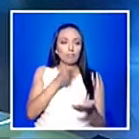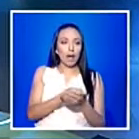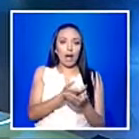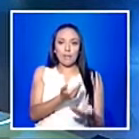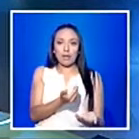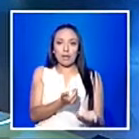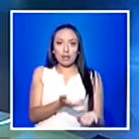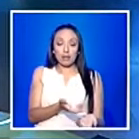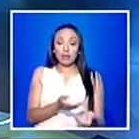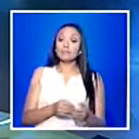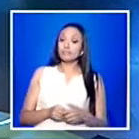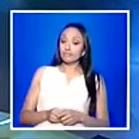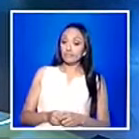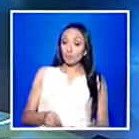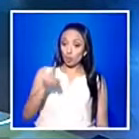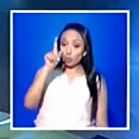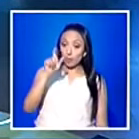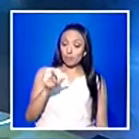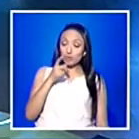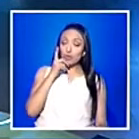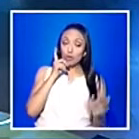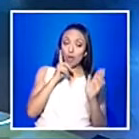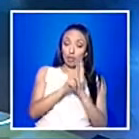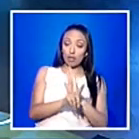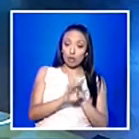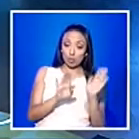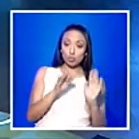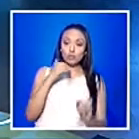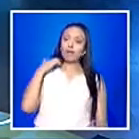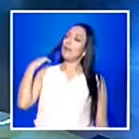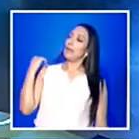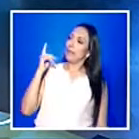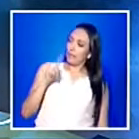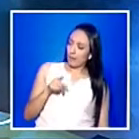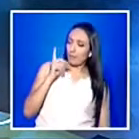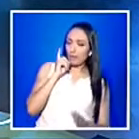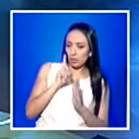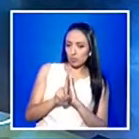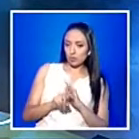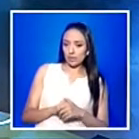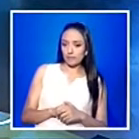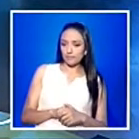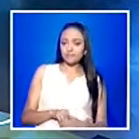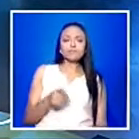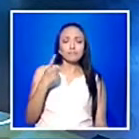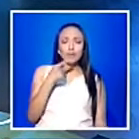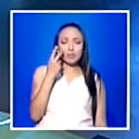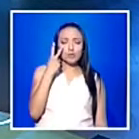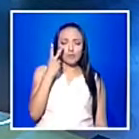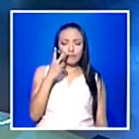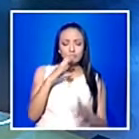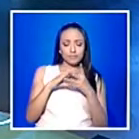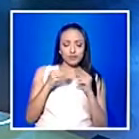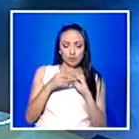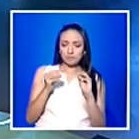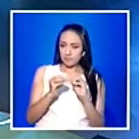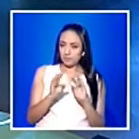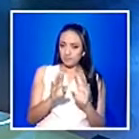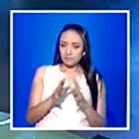se atrevió a denunciarlo. Sí. Porque hay que denunciar cuando pasan este tipo de cosas. Vamos a ver lo que nos cuenta Carlos Luis Carrillo en el reportaje.